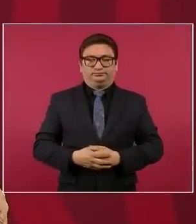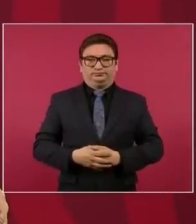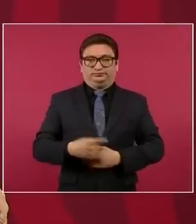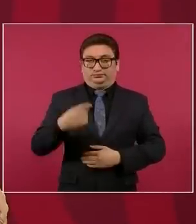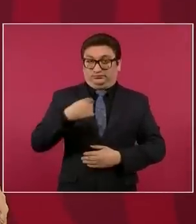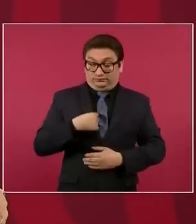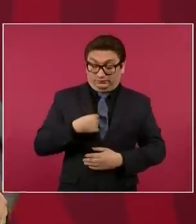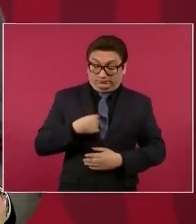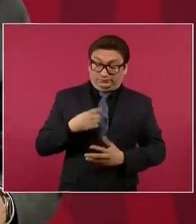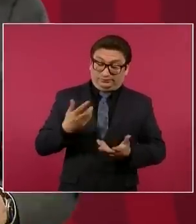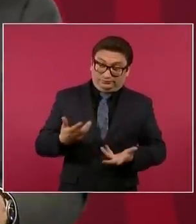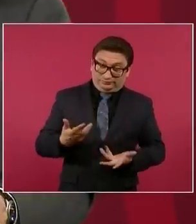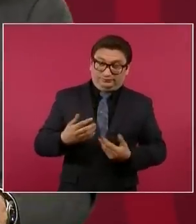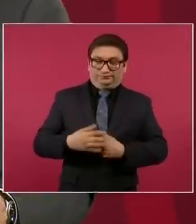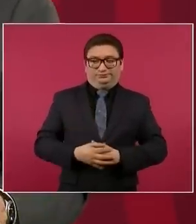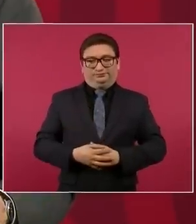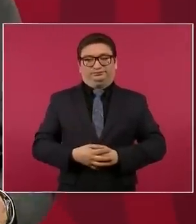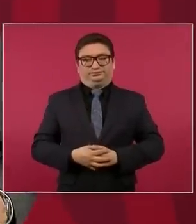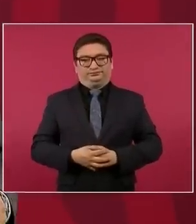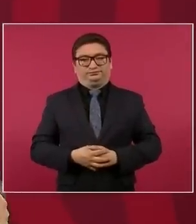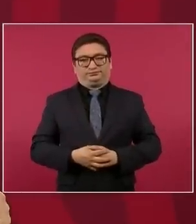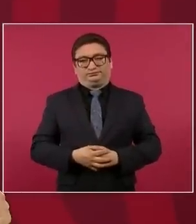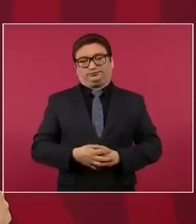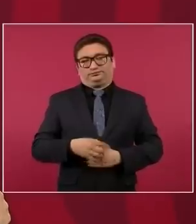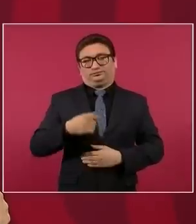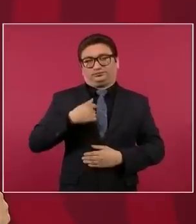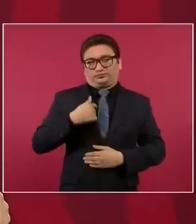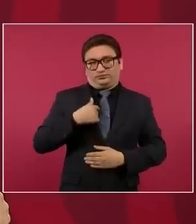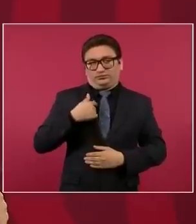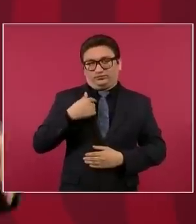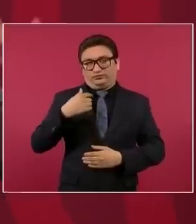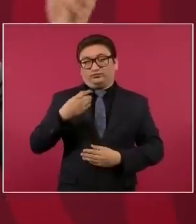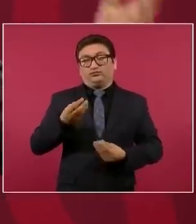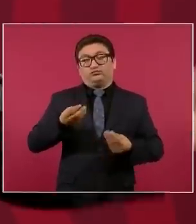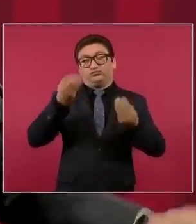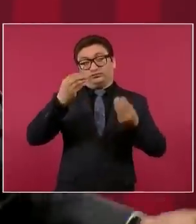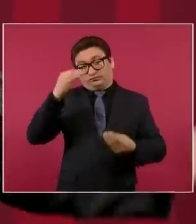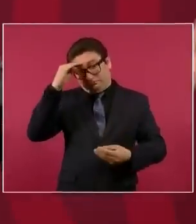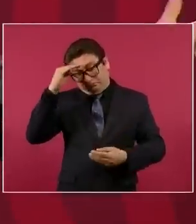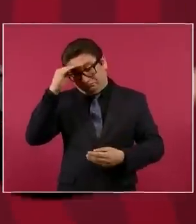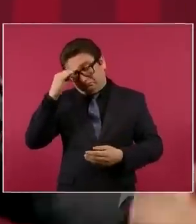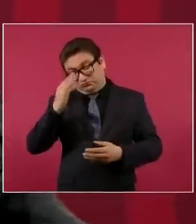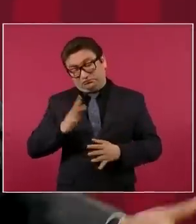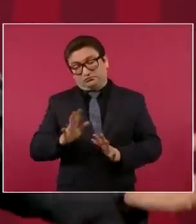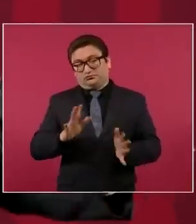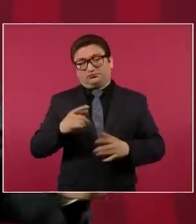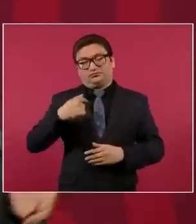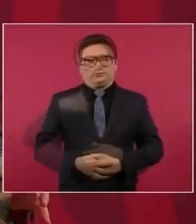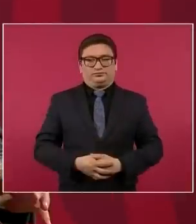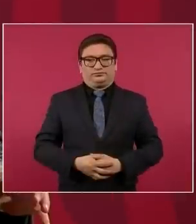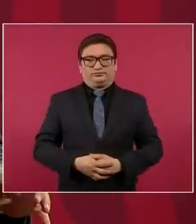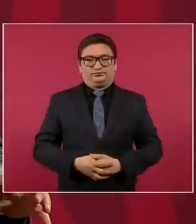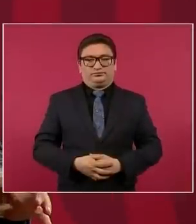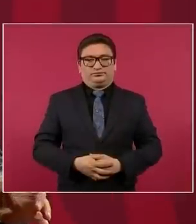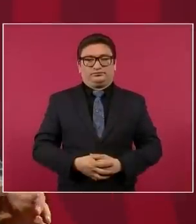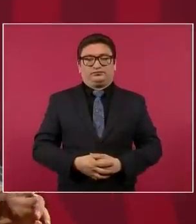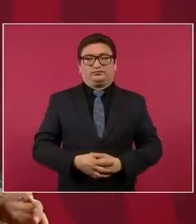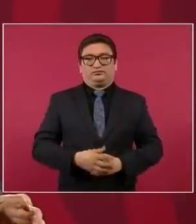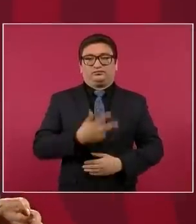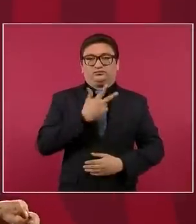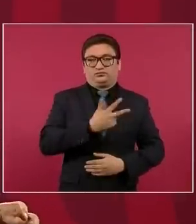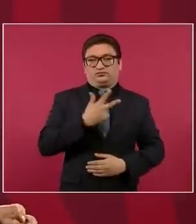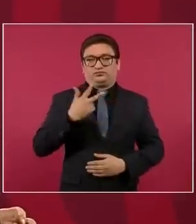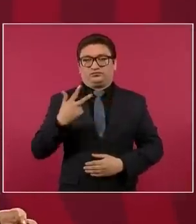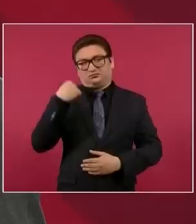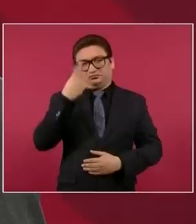mi caso Pues como ya no tengo mucho que pensar porque ya sé de qué se trata pues son ocho y